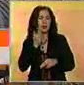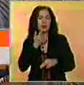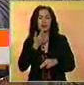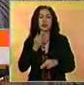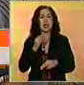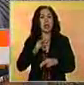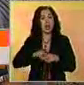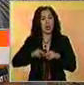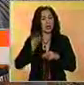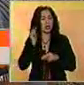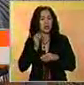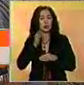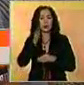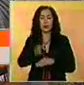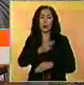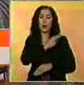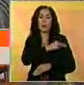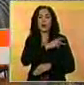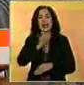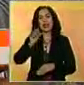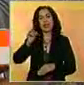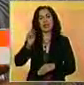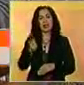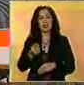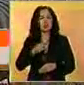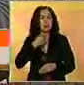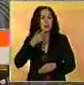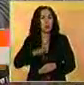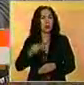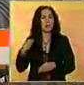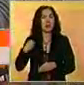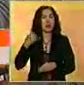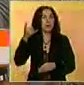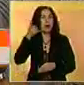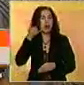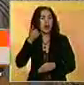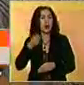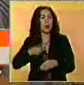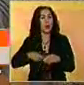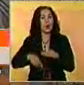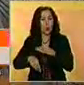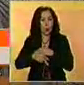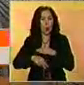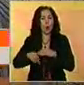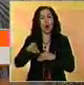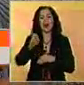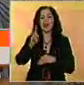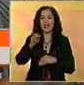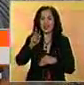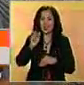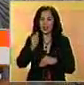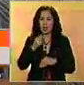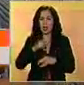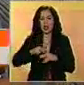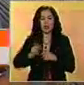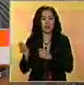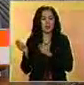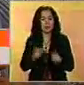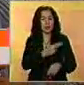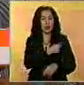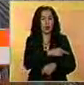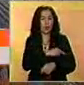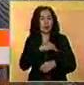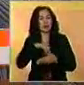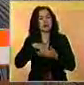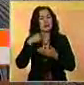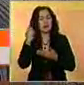ingresó al hospital del IDICE sin signos vitales, me llamaron de la guardería, que la niña la habían trasladado hasta allá por